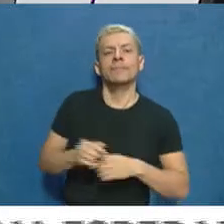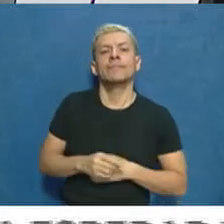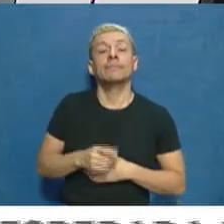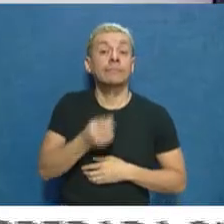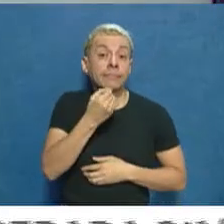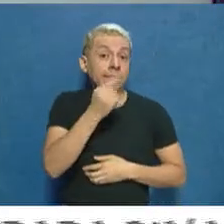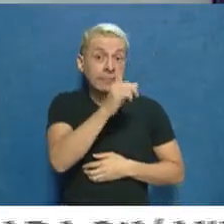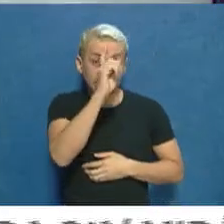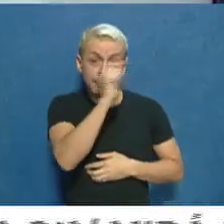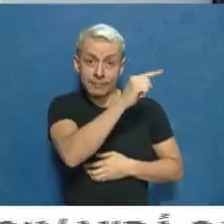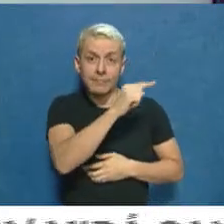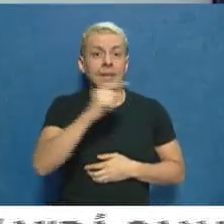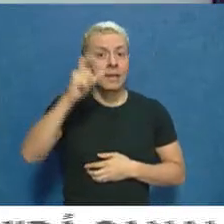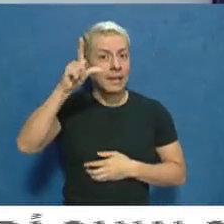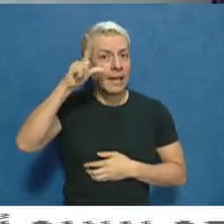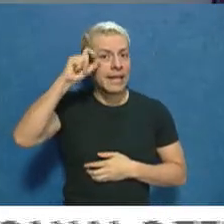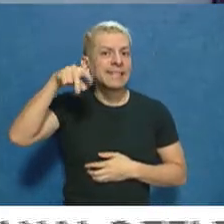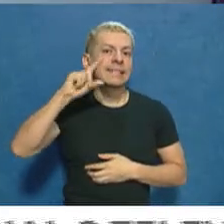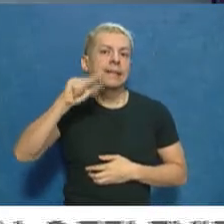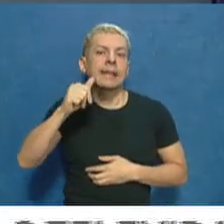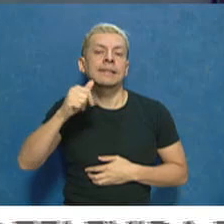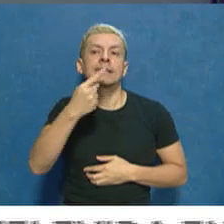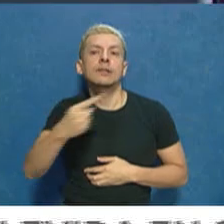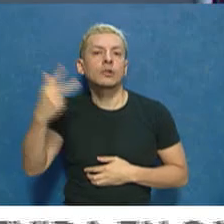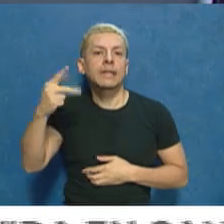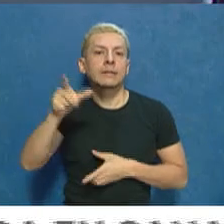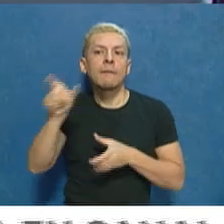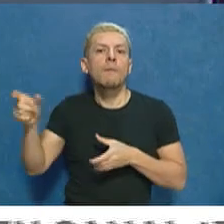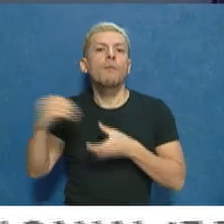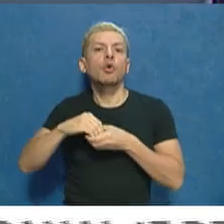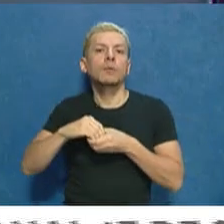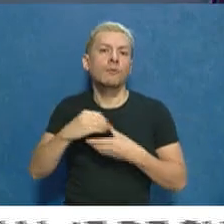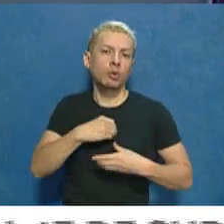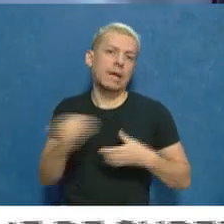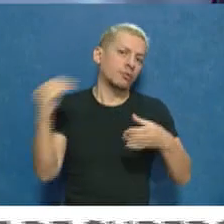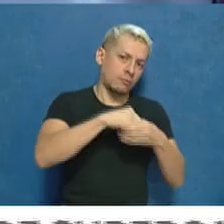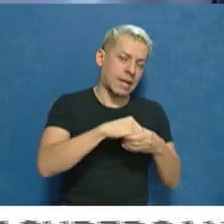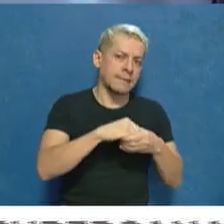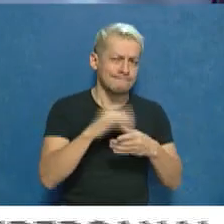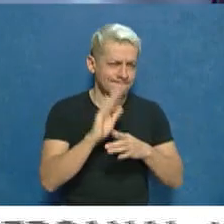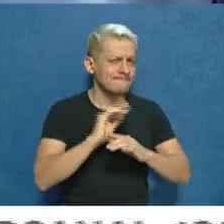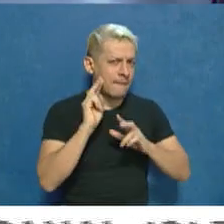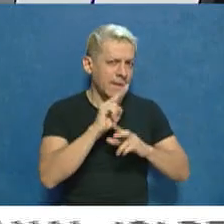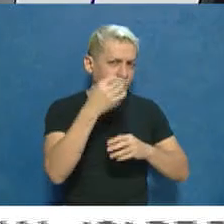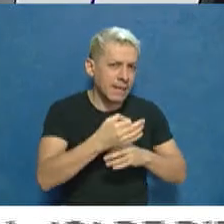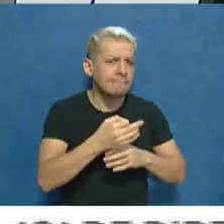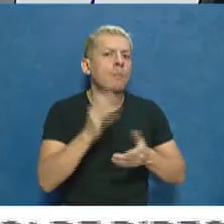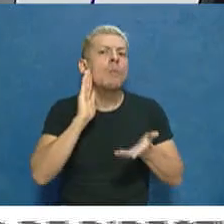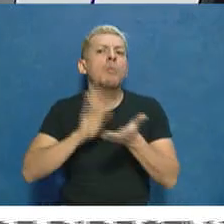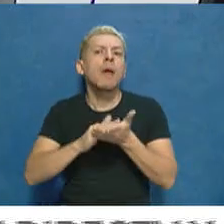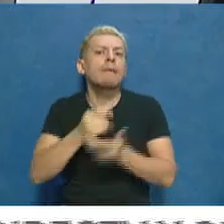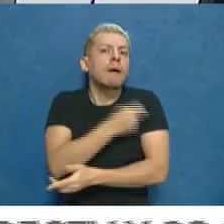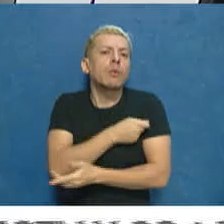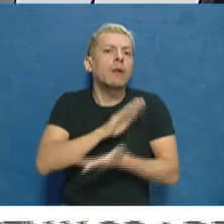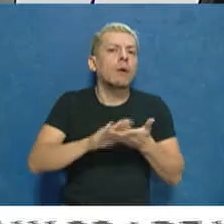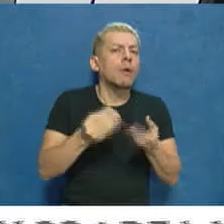de Encinas se han presentado 103 voluntarios. Pero en el siguiente informe veamos bien de qué se trata este ensayo que se está realizando